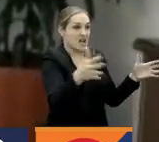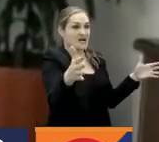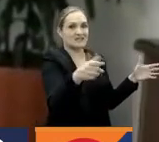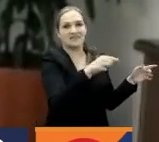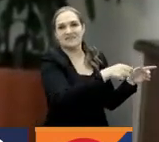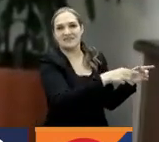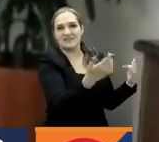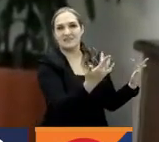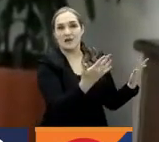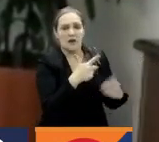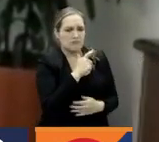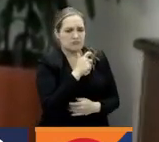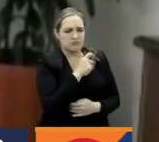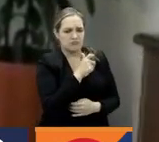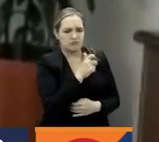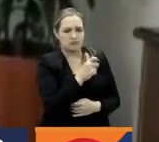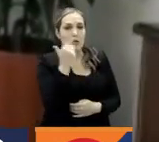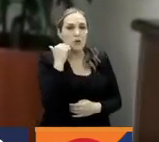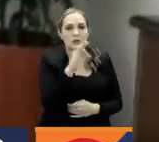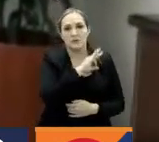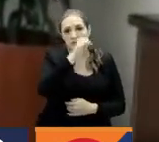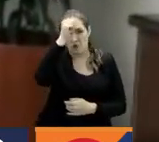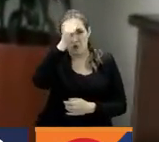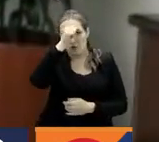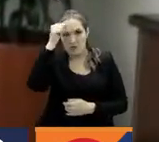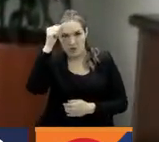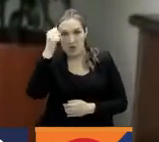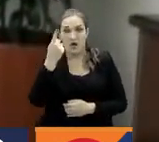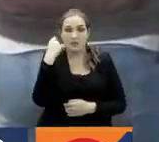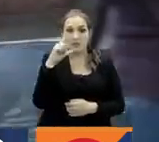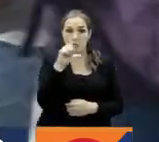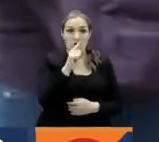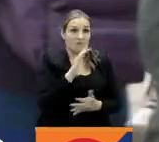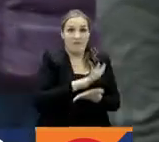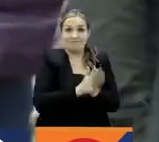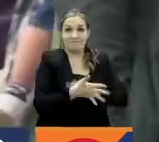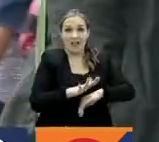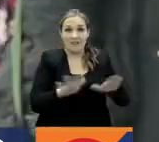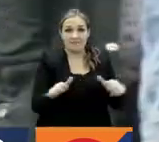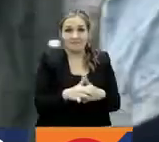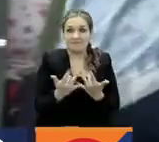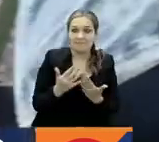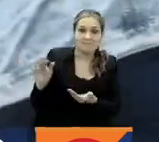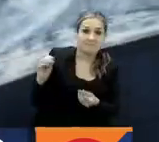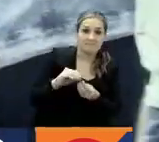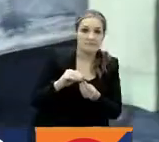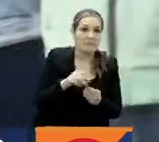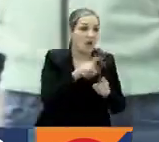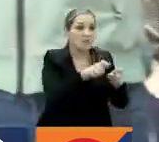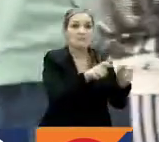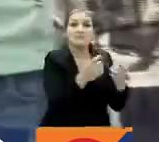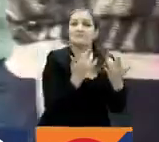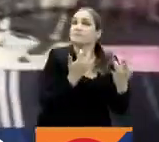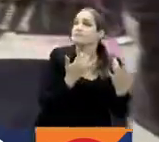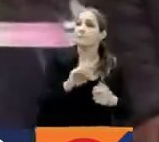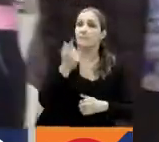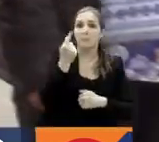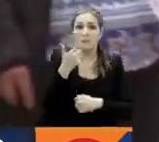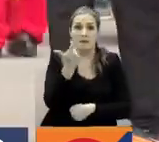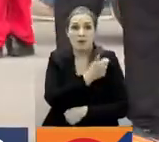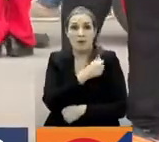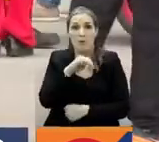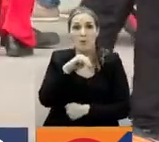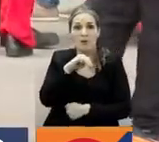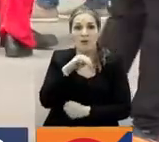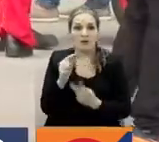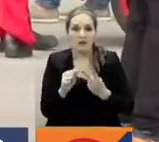aplicamos entre el día sábado, el domingo y ayer lunes. El drama continúa para las personas que se aplicaron su primera dosis de Moderna y aún